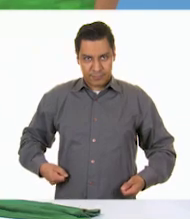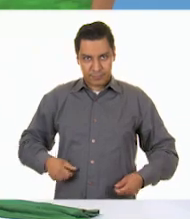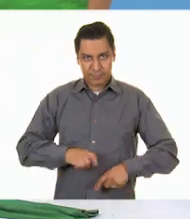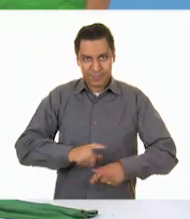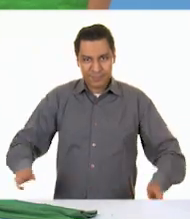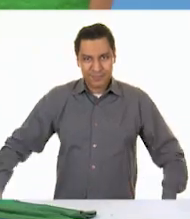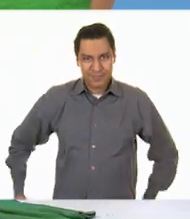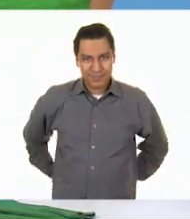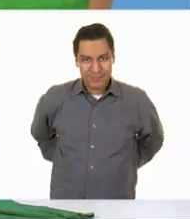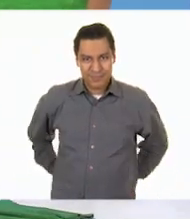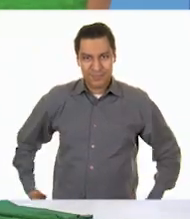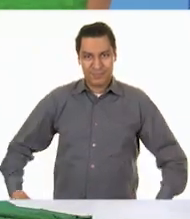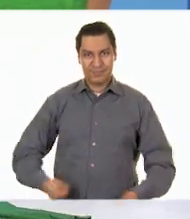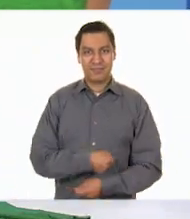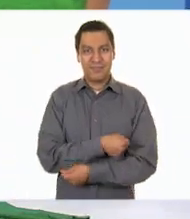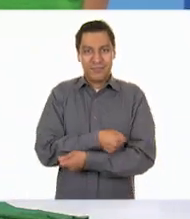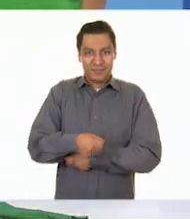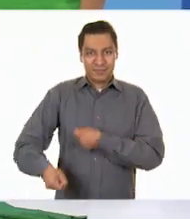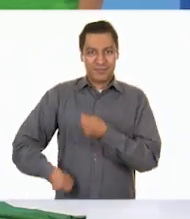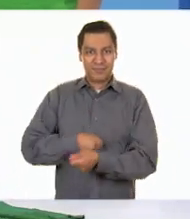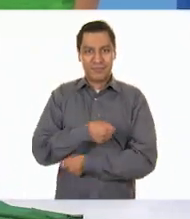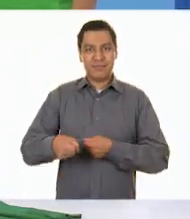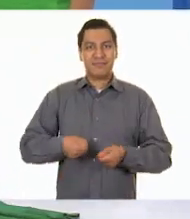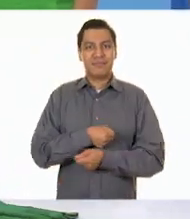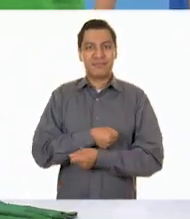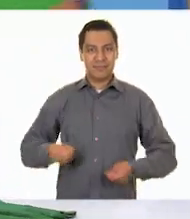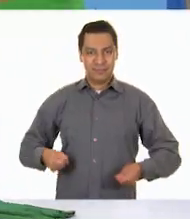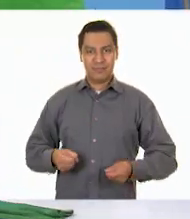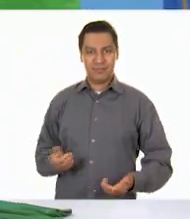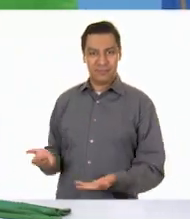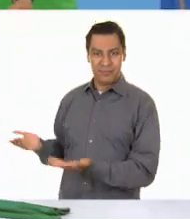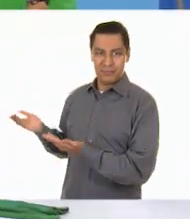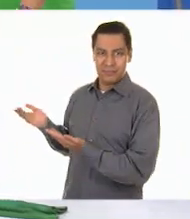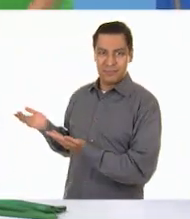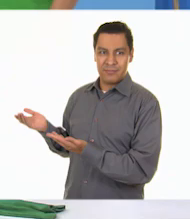abajo y le podemos hacer un nudo sencillo